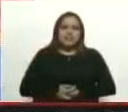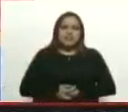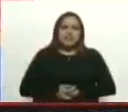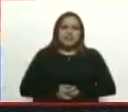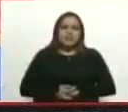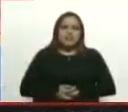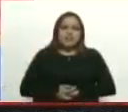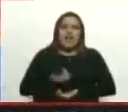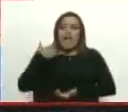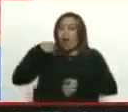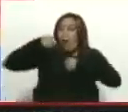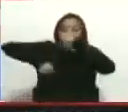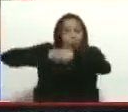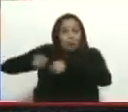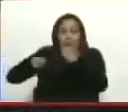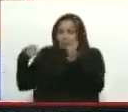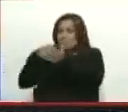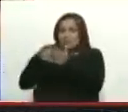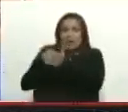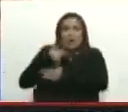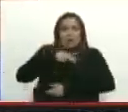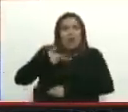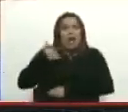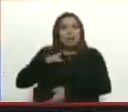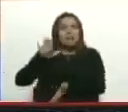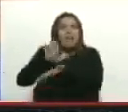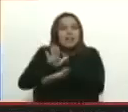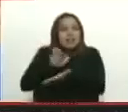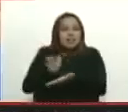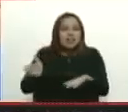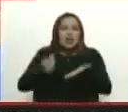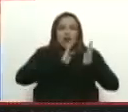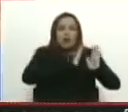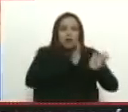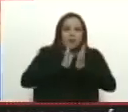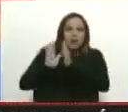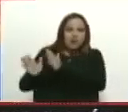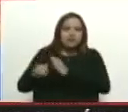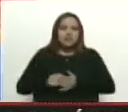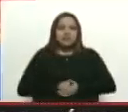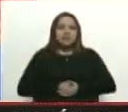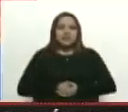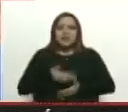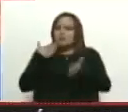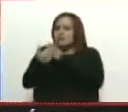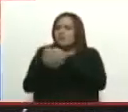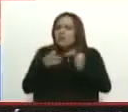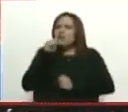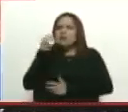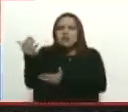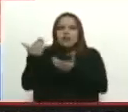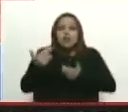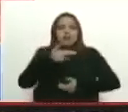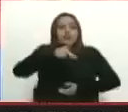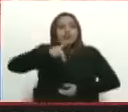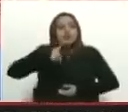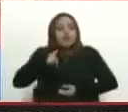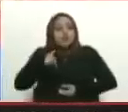Andan cayéndose a golpe, nosotros vamos tranquilitos organizándolo, pa, pa, pa. Y pase lo que pase,